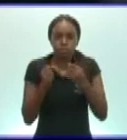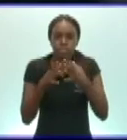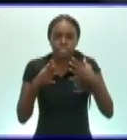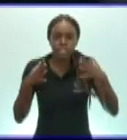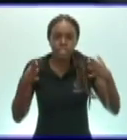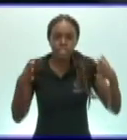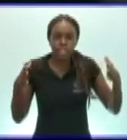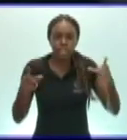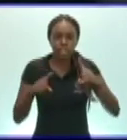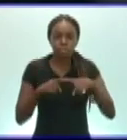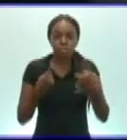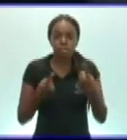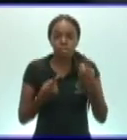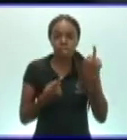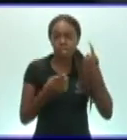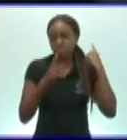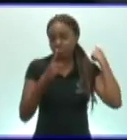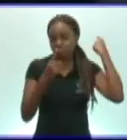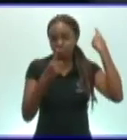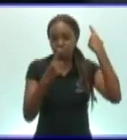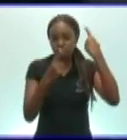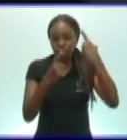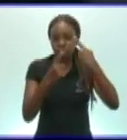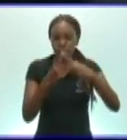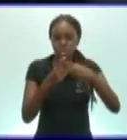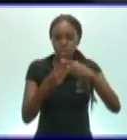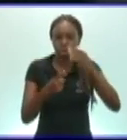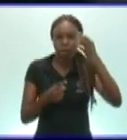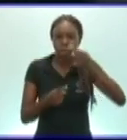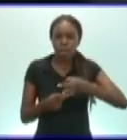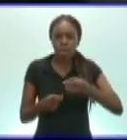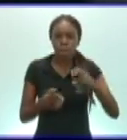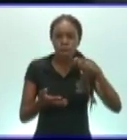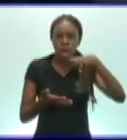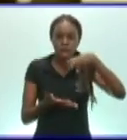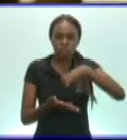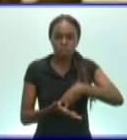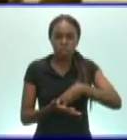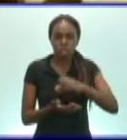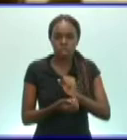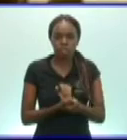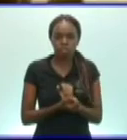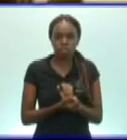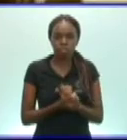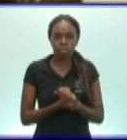es porque desde hace siglos lo miramos de rodillas. Levantemos.